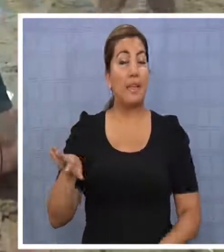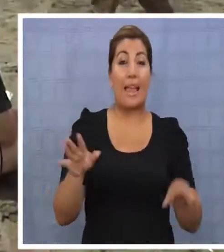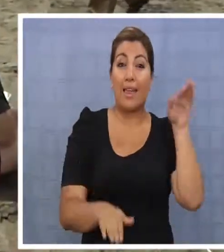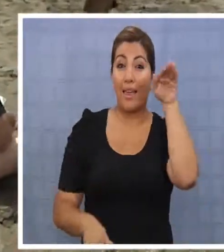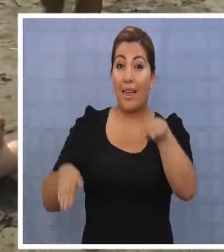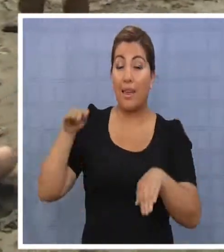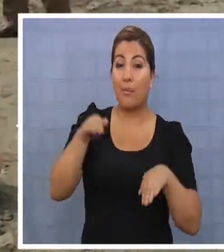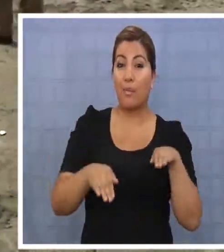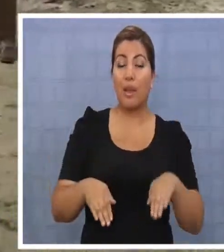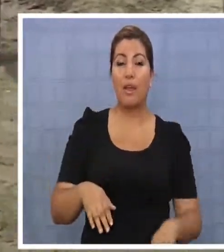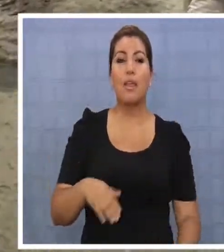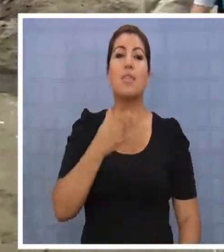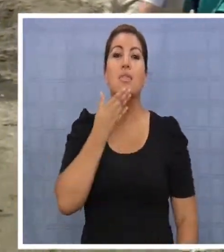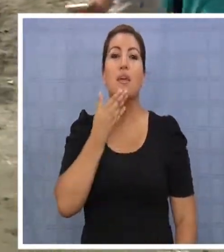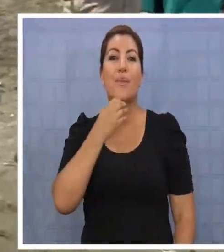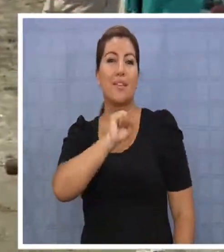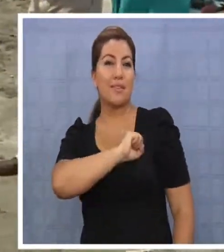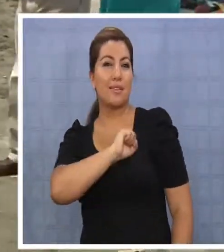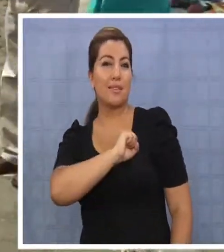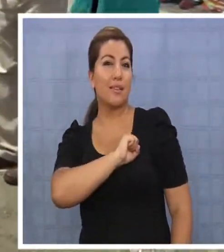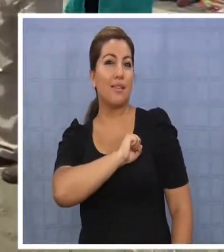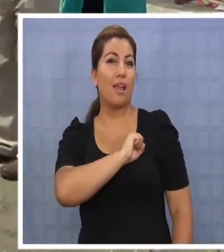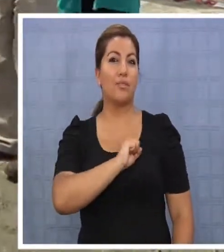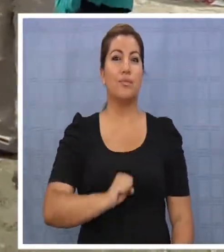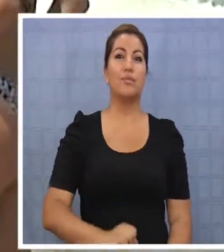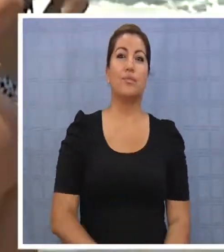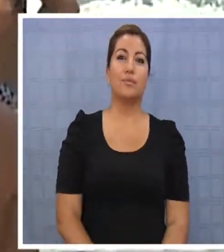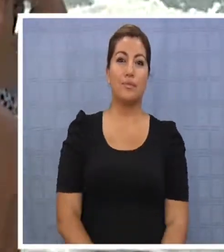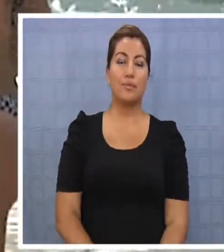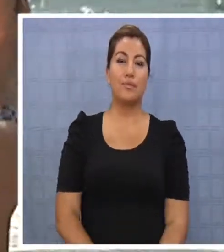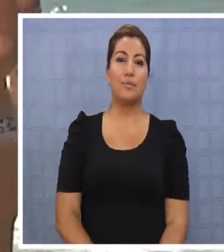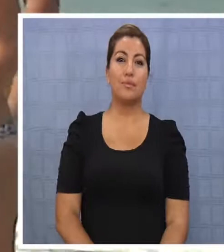zonas de playa, sino también en la capital del país.